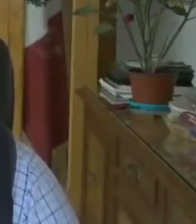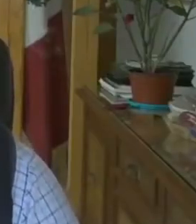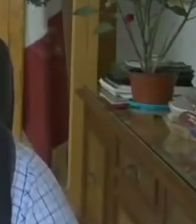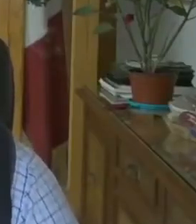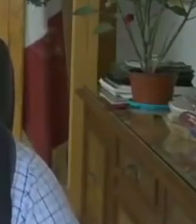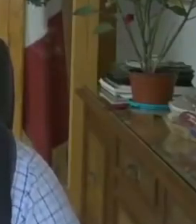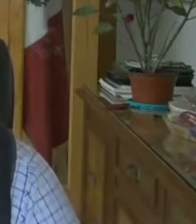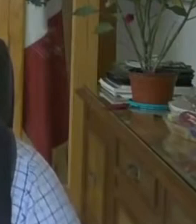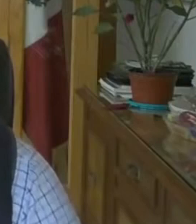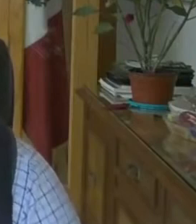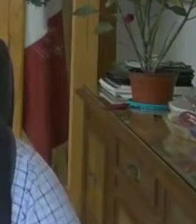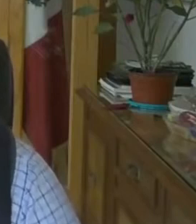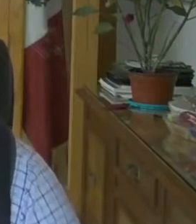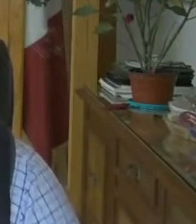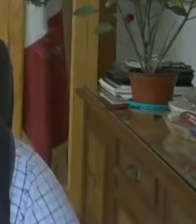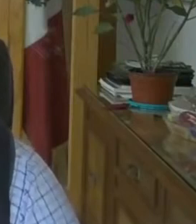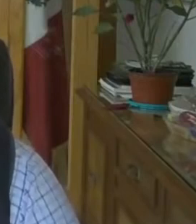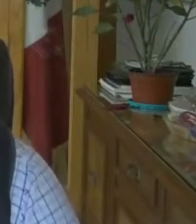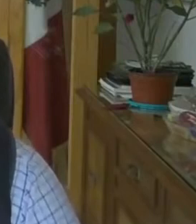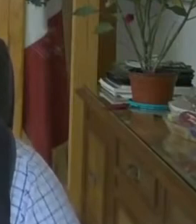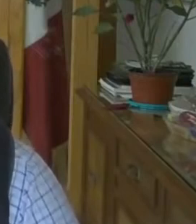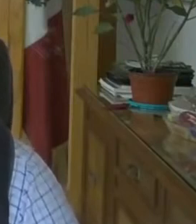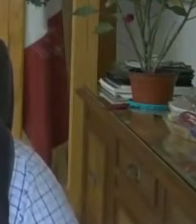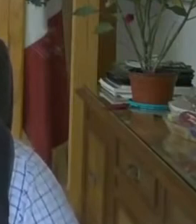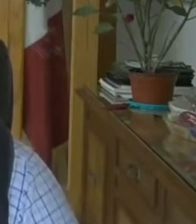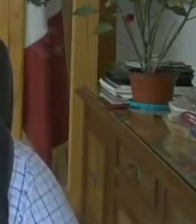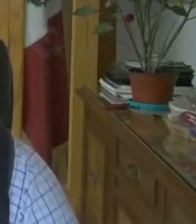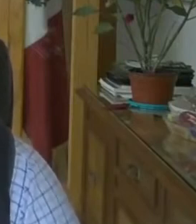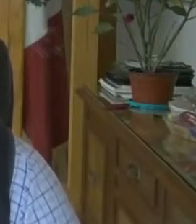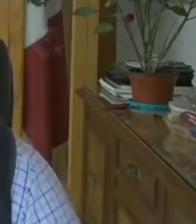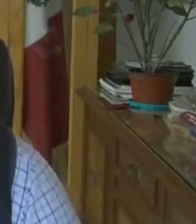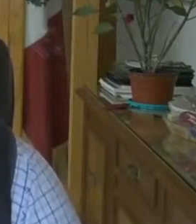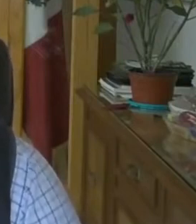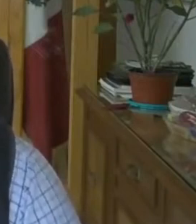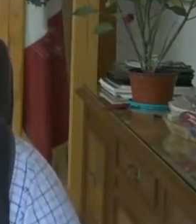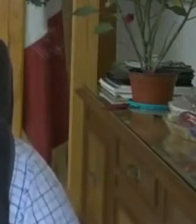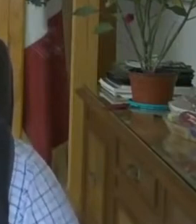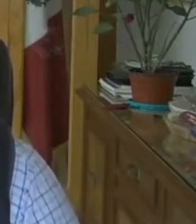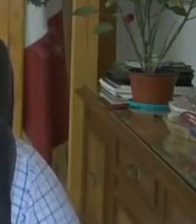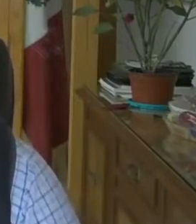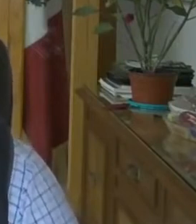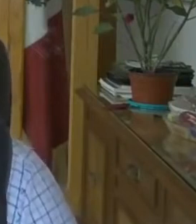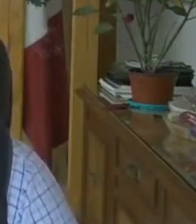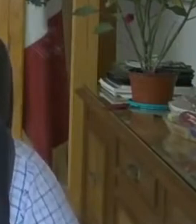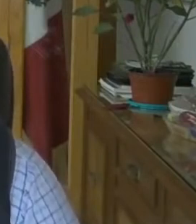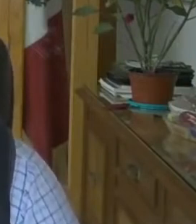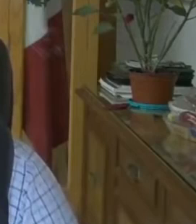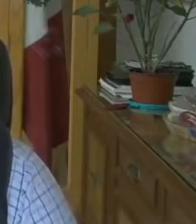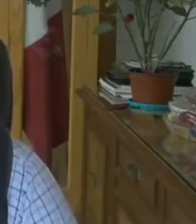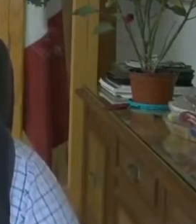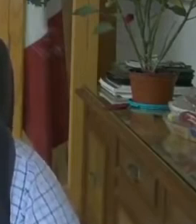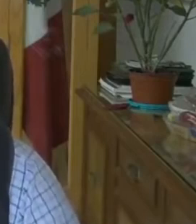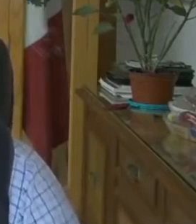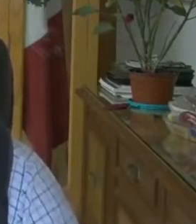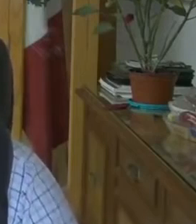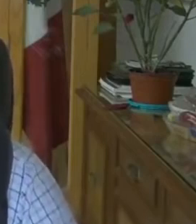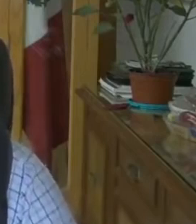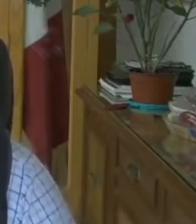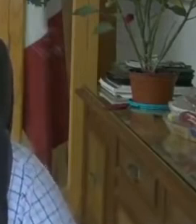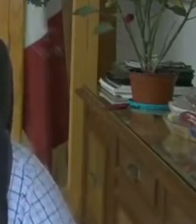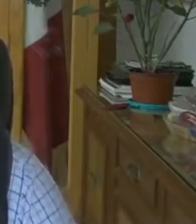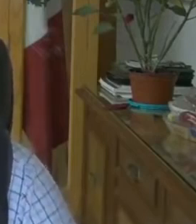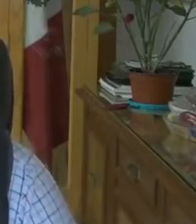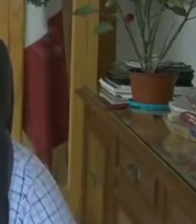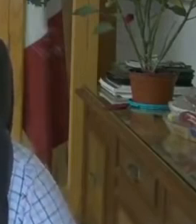informática en donde se registran todas las personas que recibieron las dosis. Sin embargo, recordemos que cuando iniciamos precisamente con la población